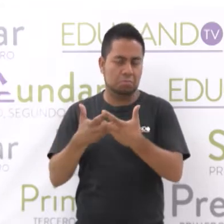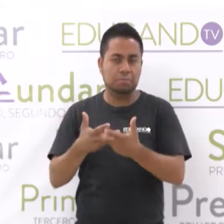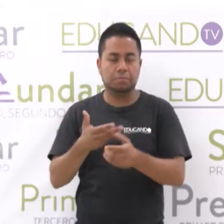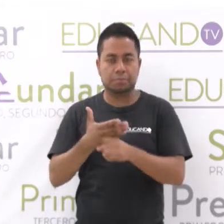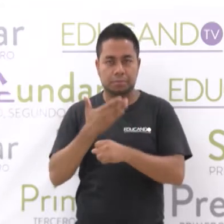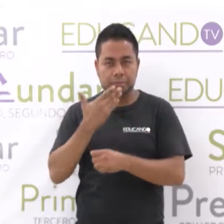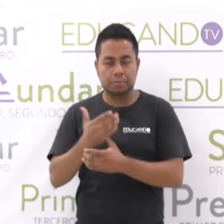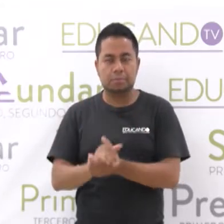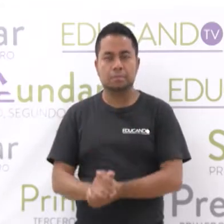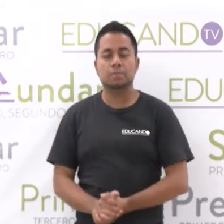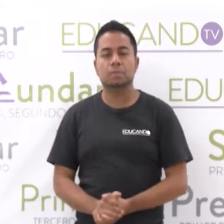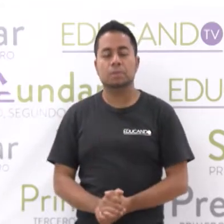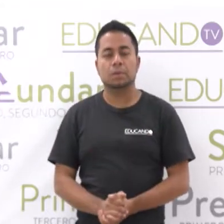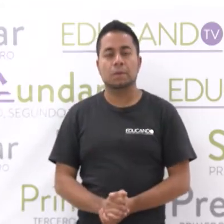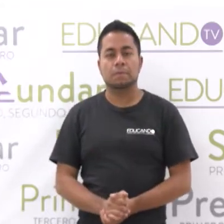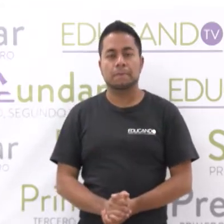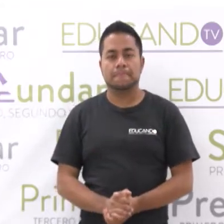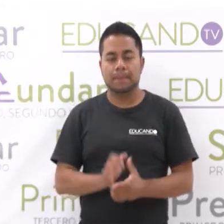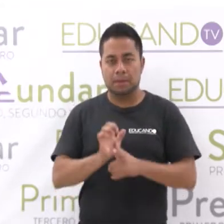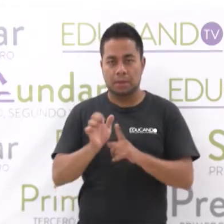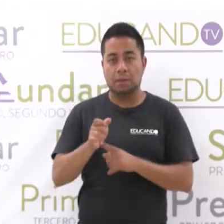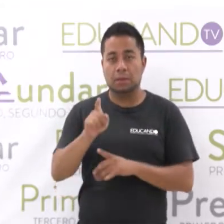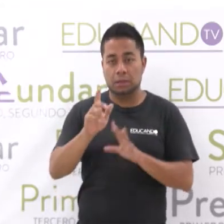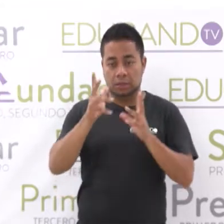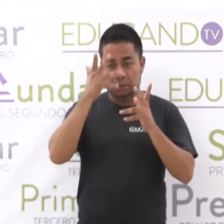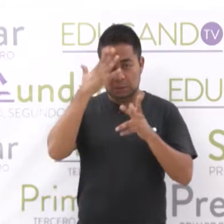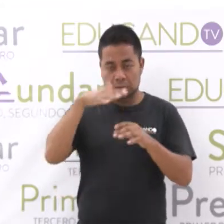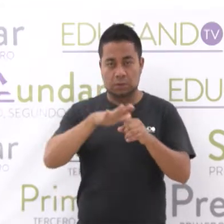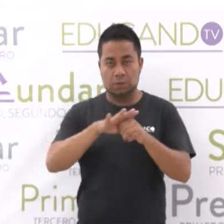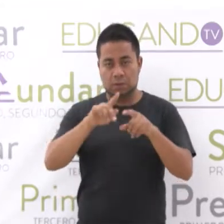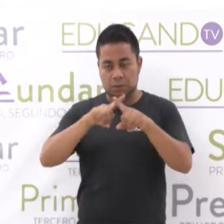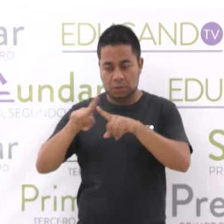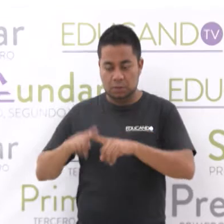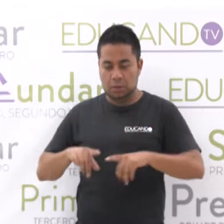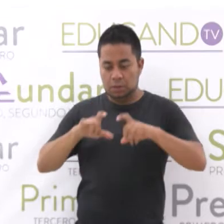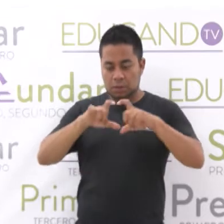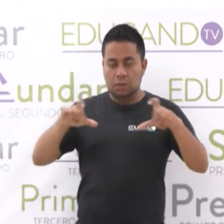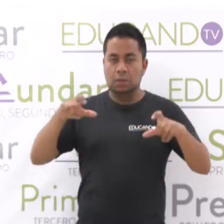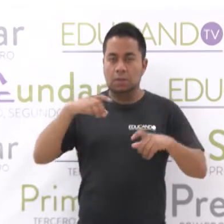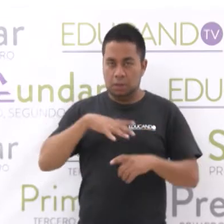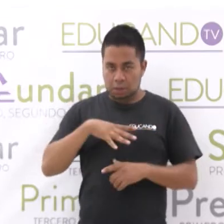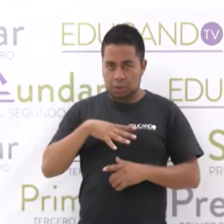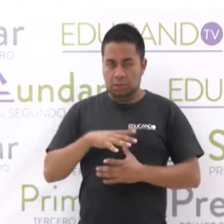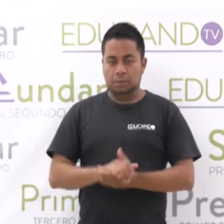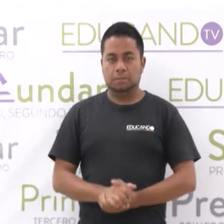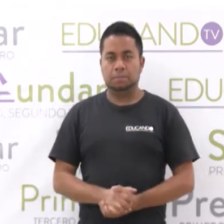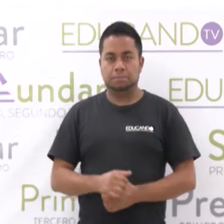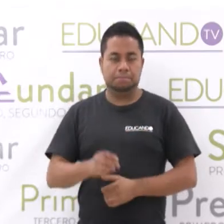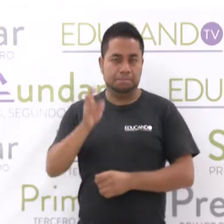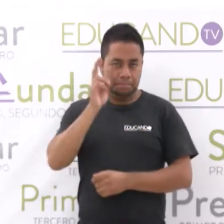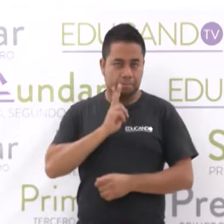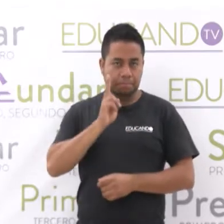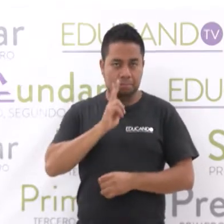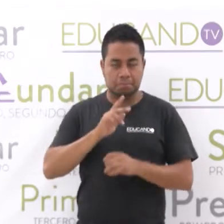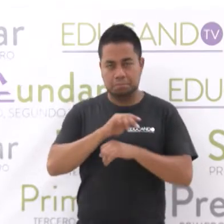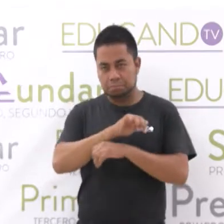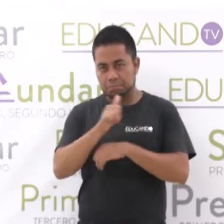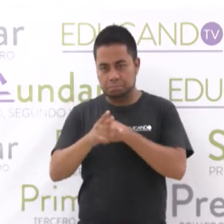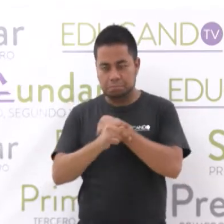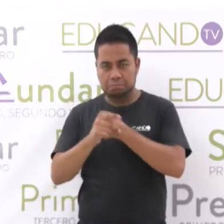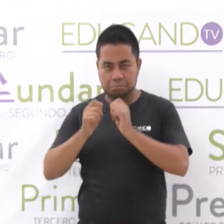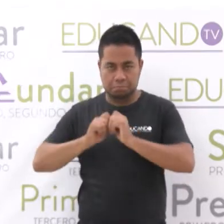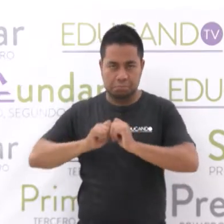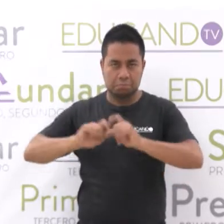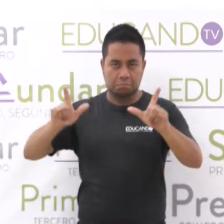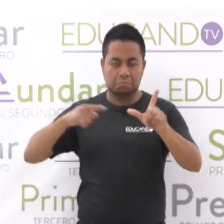libro. En este ejemplo que les traje, el autor es McWilliam Indrakagis y el libro está en